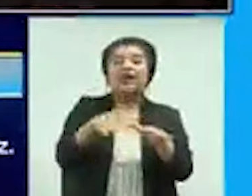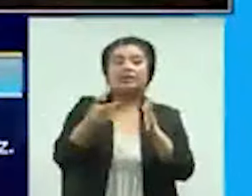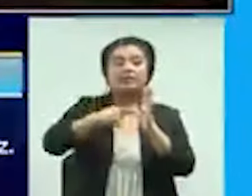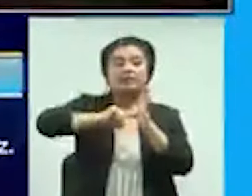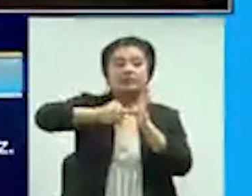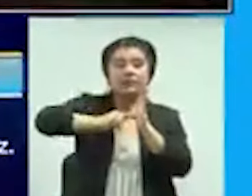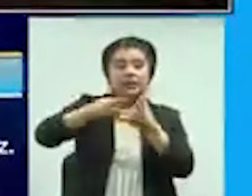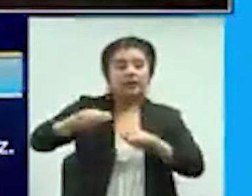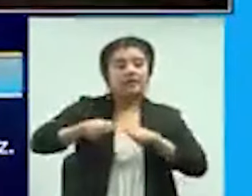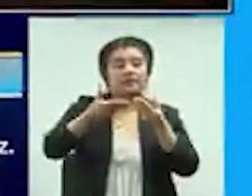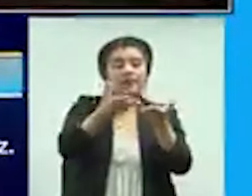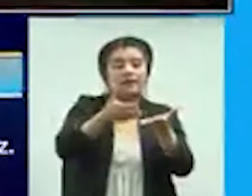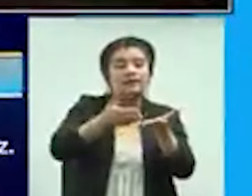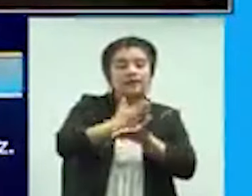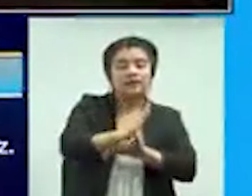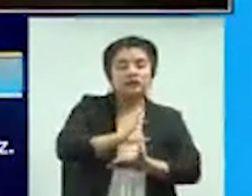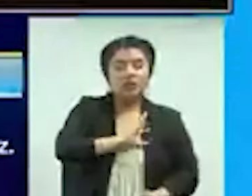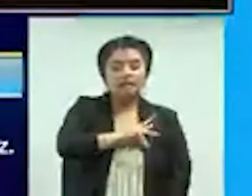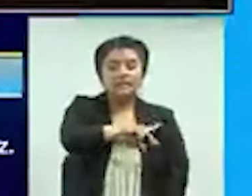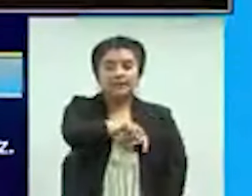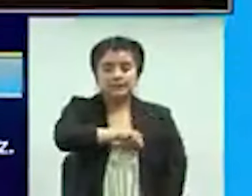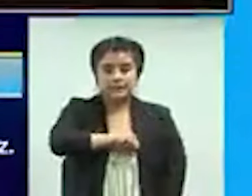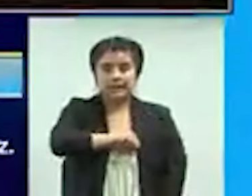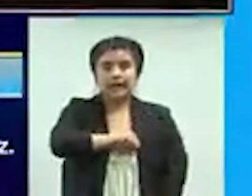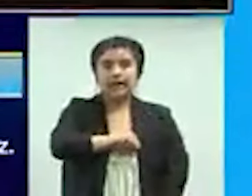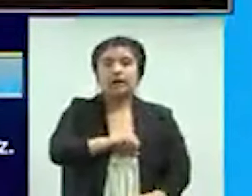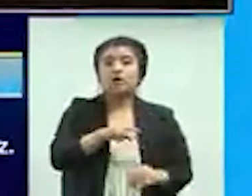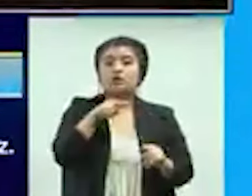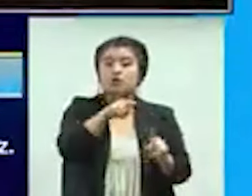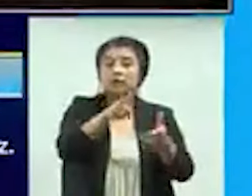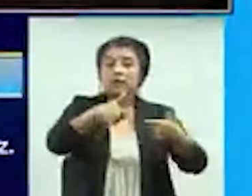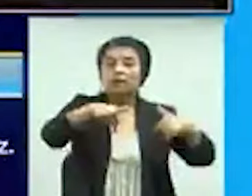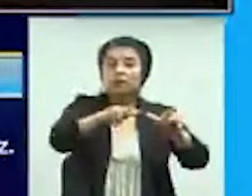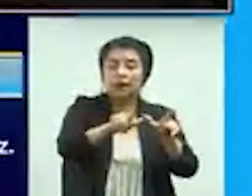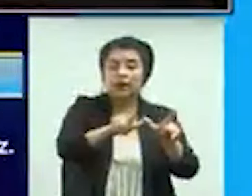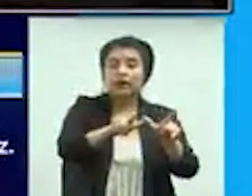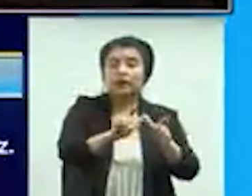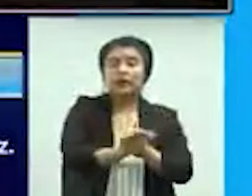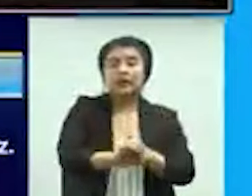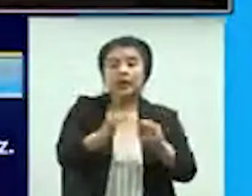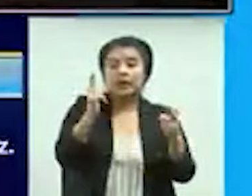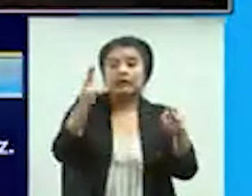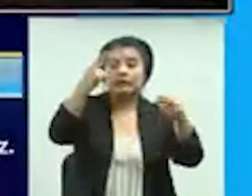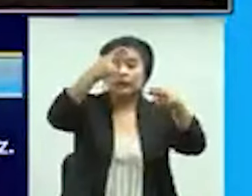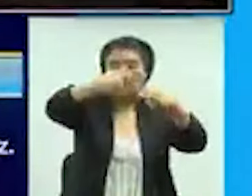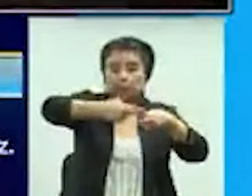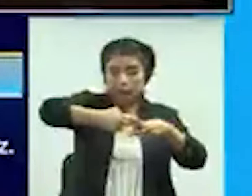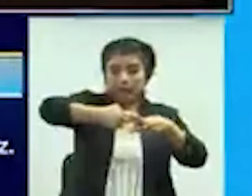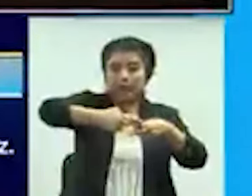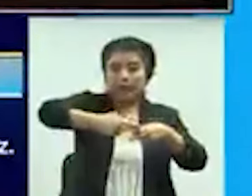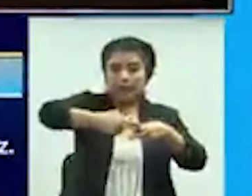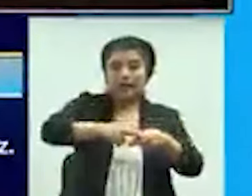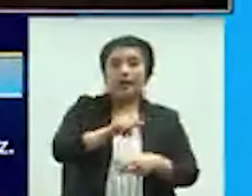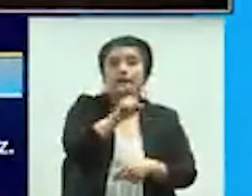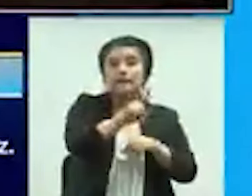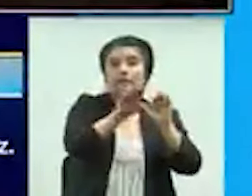significa darle derechos a Palestina sobre el territorio que conforman las fronteras de